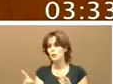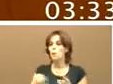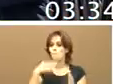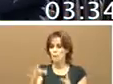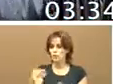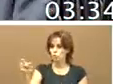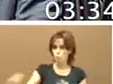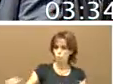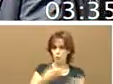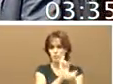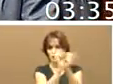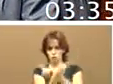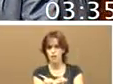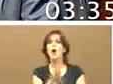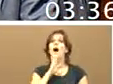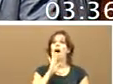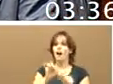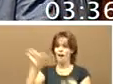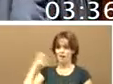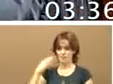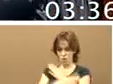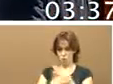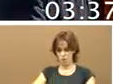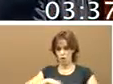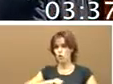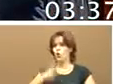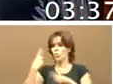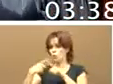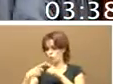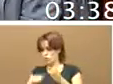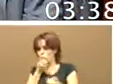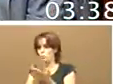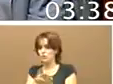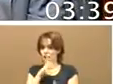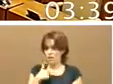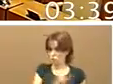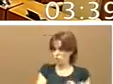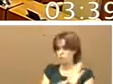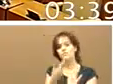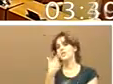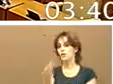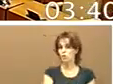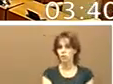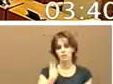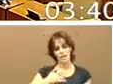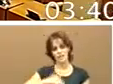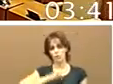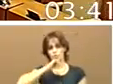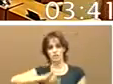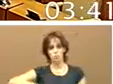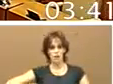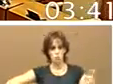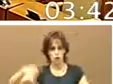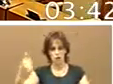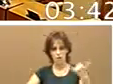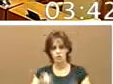contrario cuando estaban gobernando y por lo tanto creo que ya está bien de manipulación de mentiras